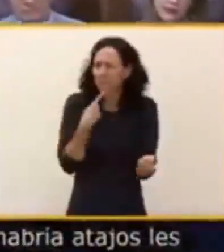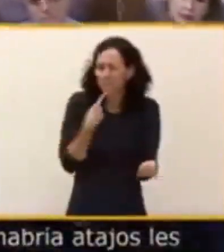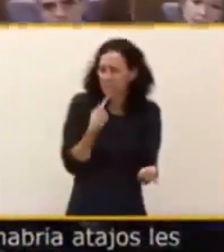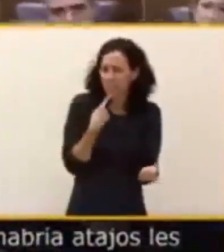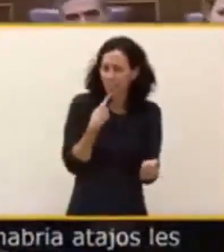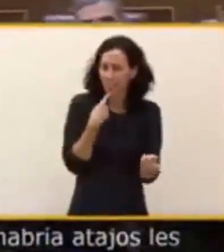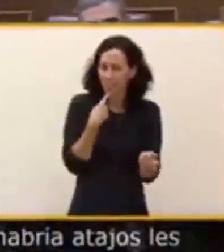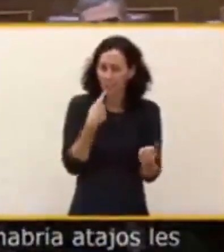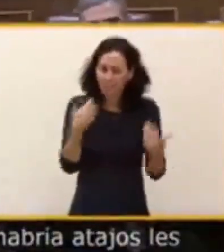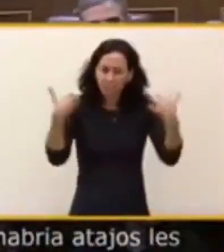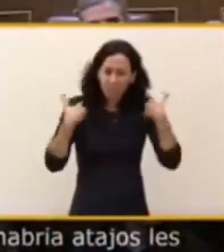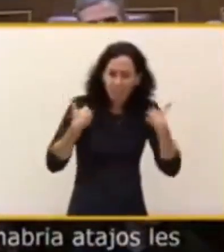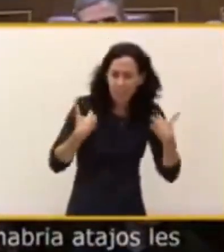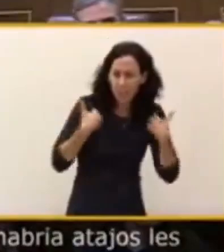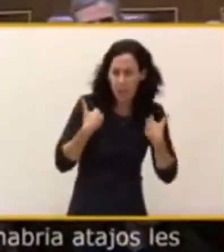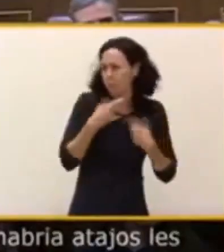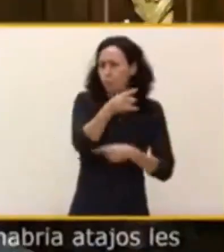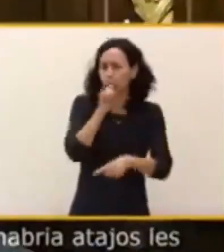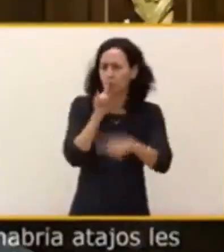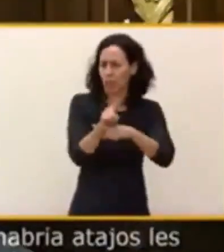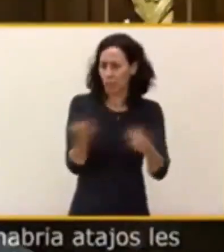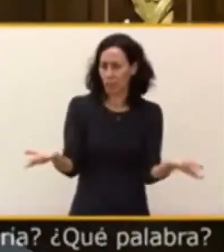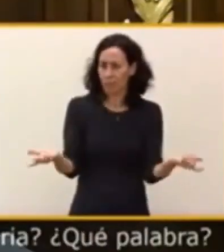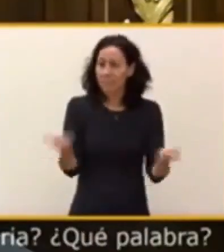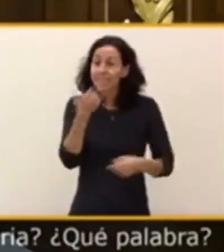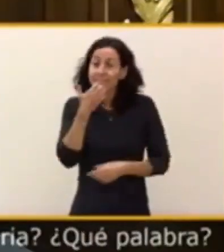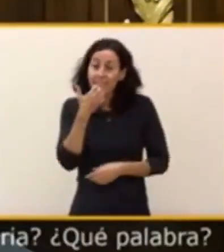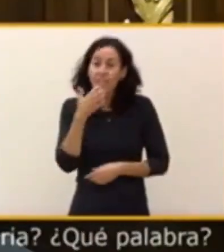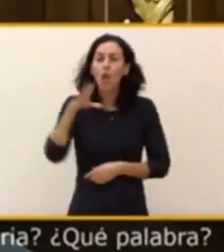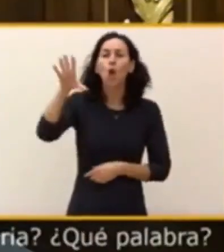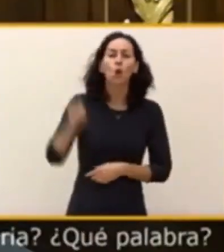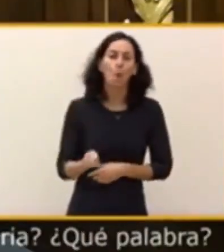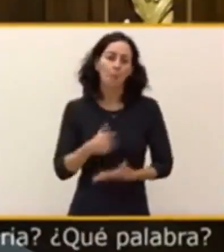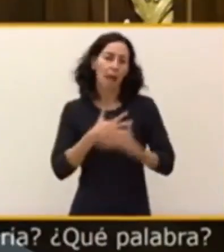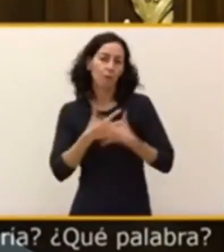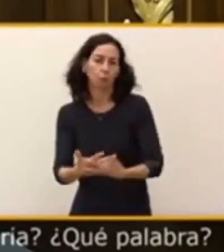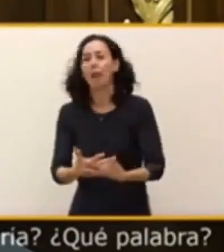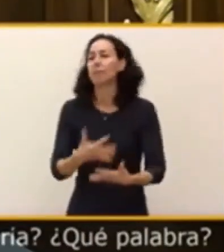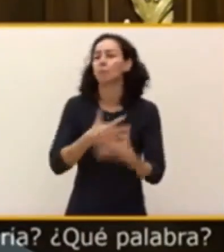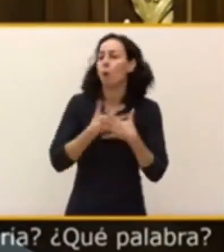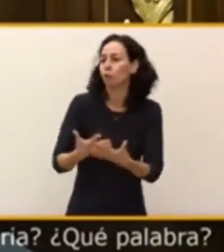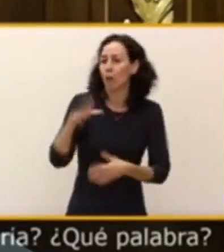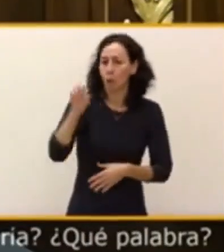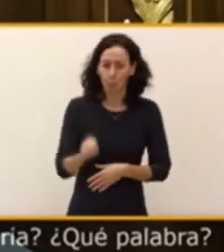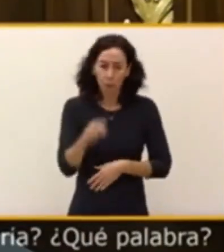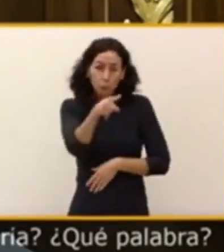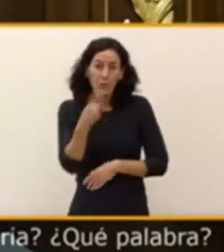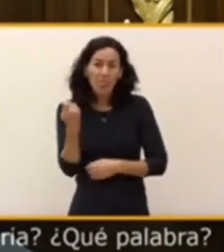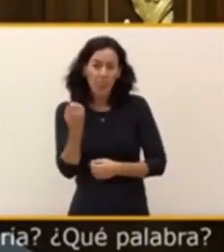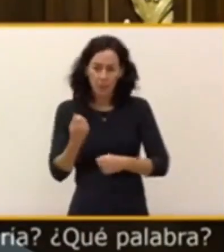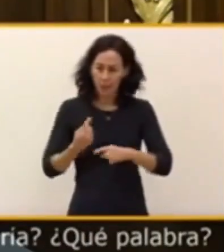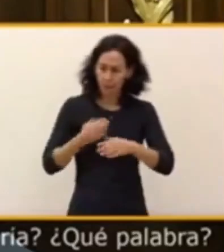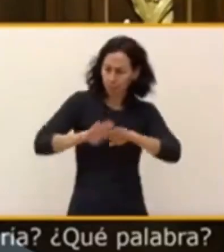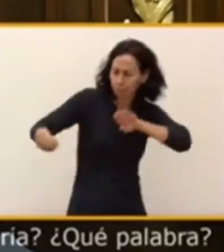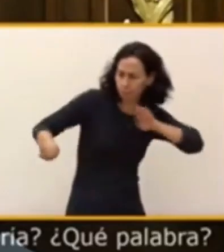Si ha de comprar voluntades, se compran. Si ha de dividir y enfrentar, se divide y se enfrenta. Si ha de dar privilegios a unos